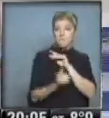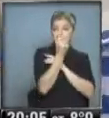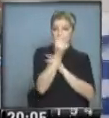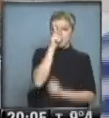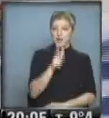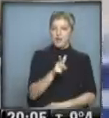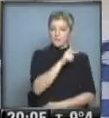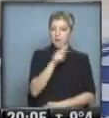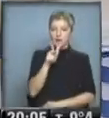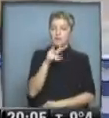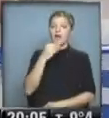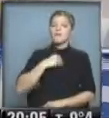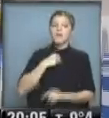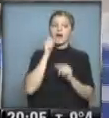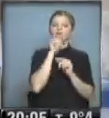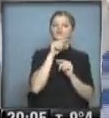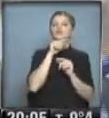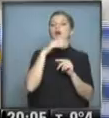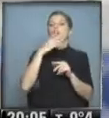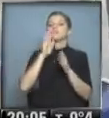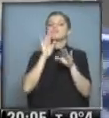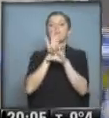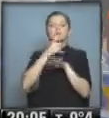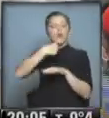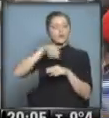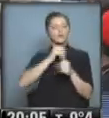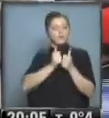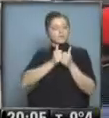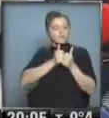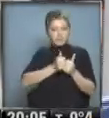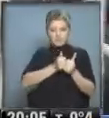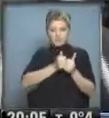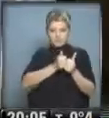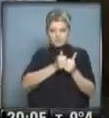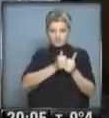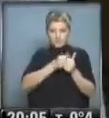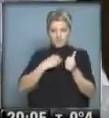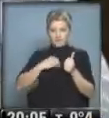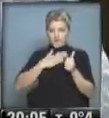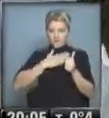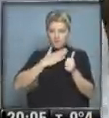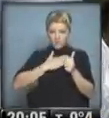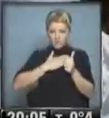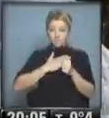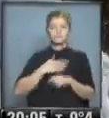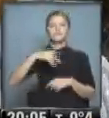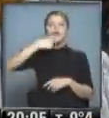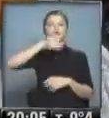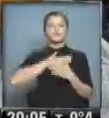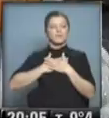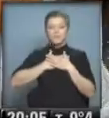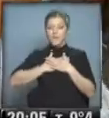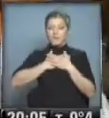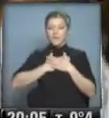Y la fe de Pedro es una roca para nosotros, donde nosotros podemos apoyar nuestra fe. Nos sentimos muy contentos, hemos venido con